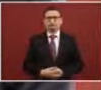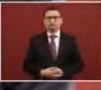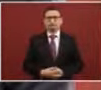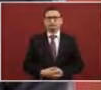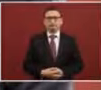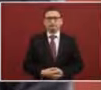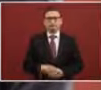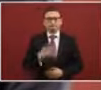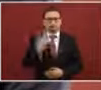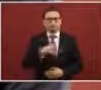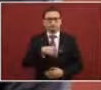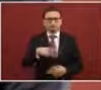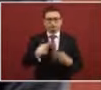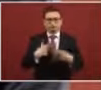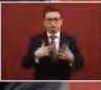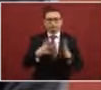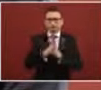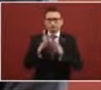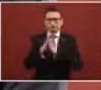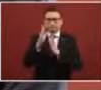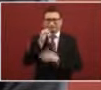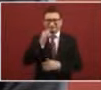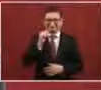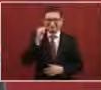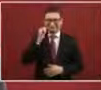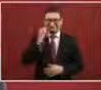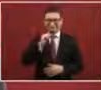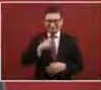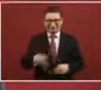en la participación de ayer de la subasta